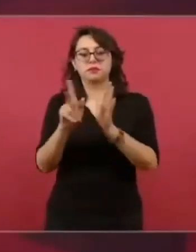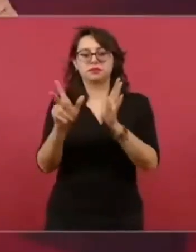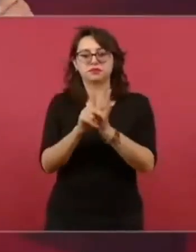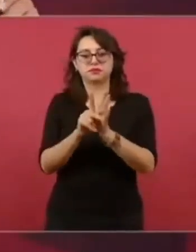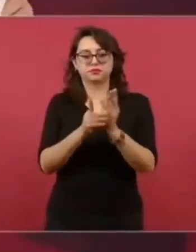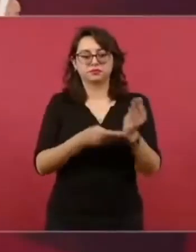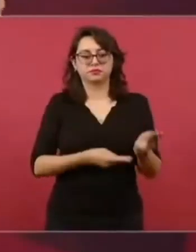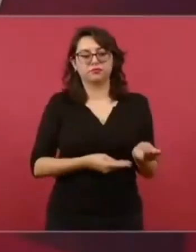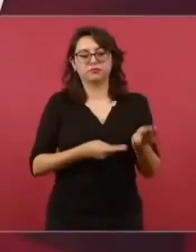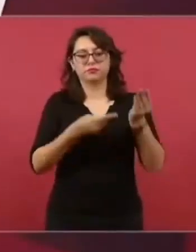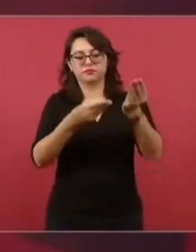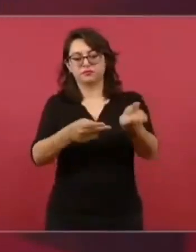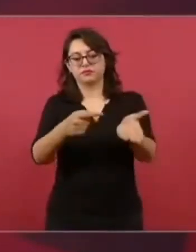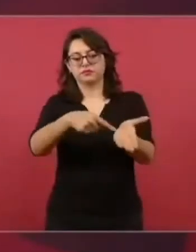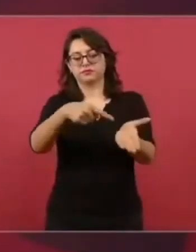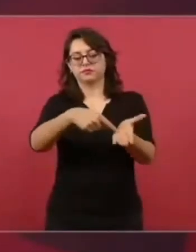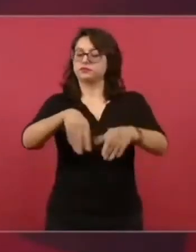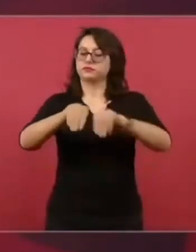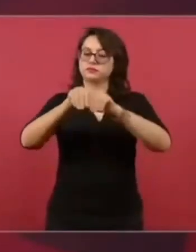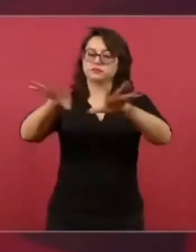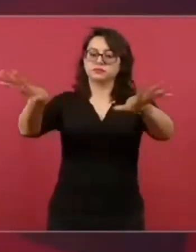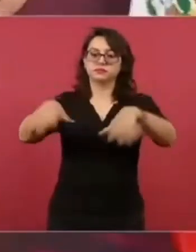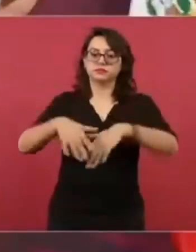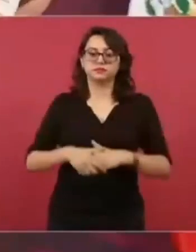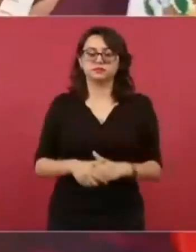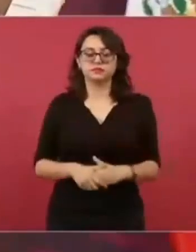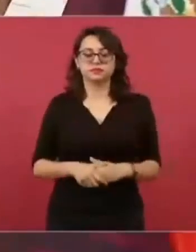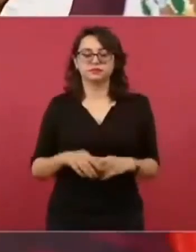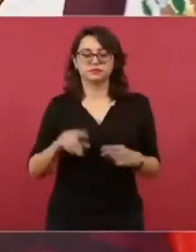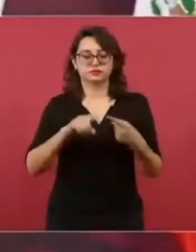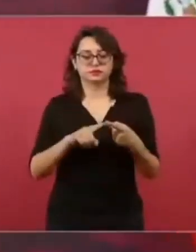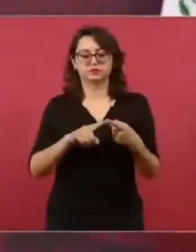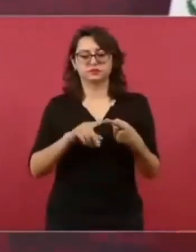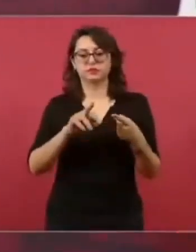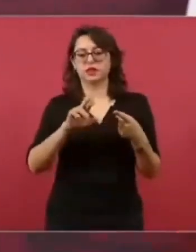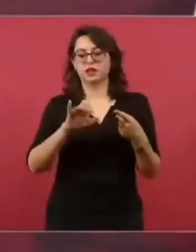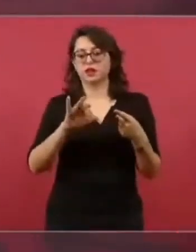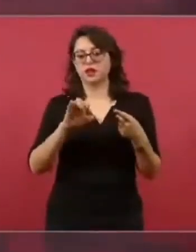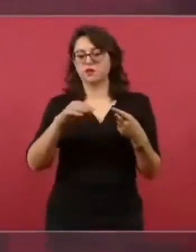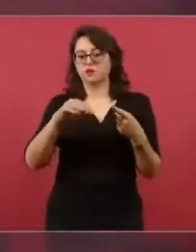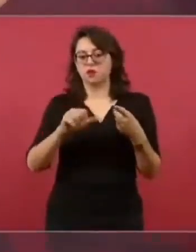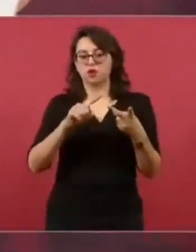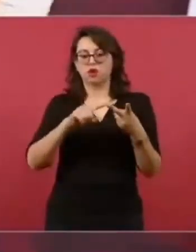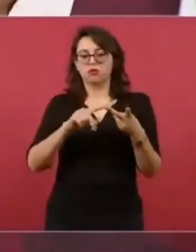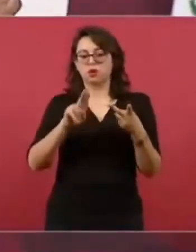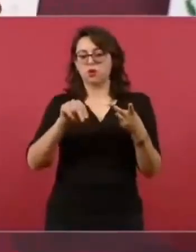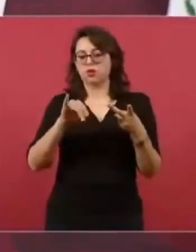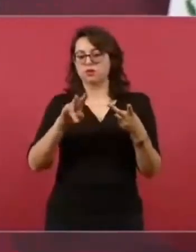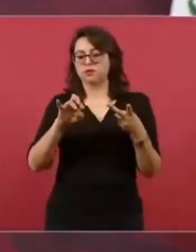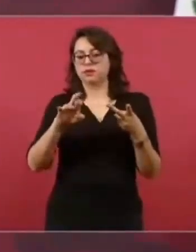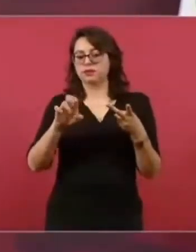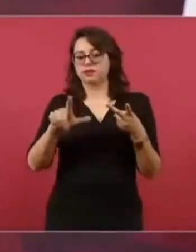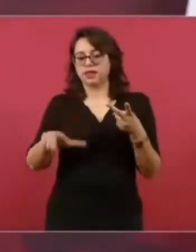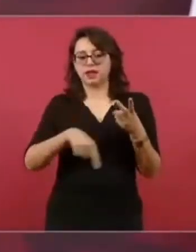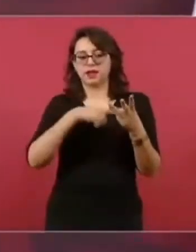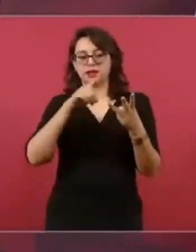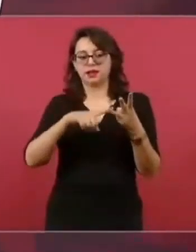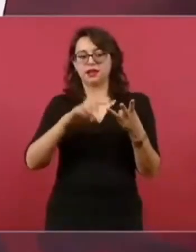Salía en Reforma igual, y en Universal igual, y en Excelsior igual,